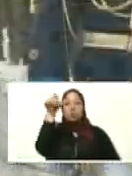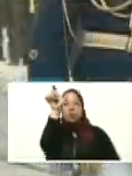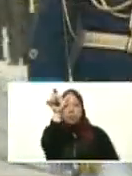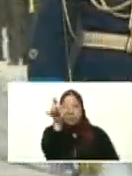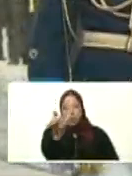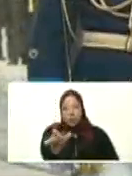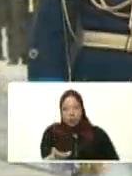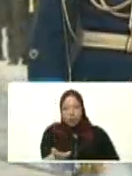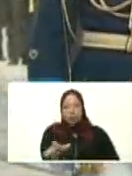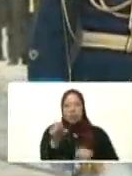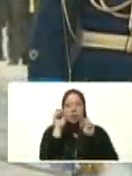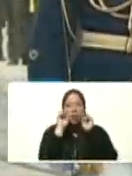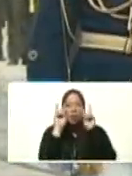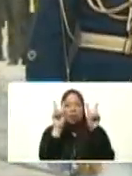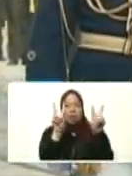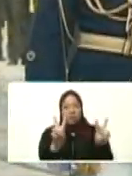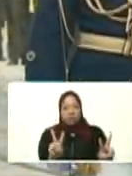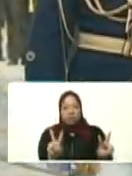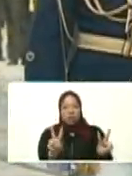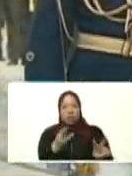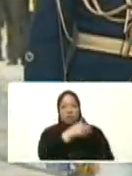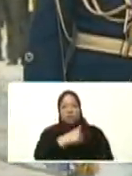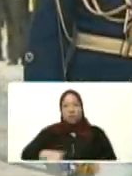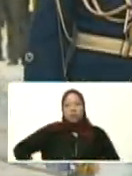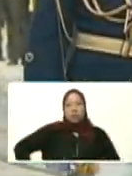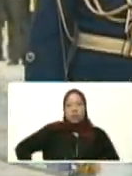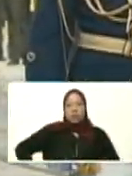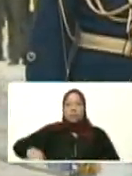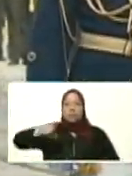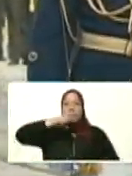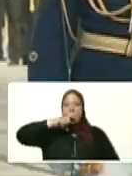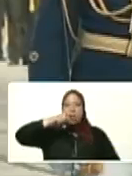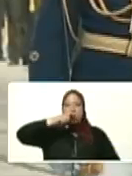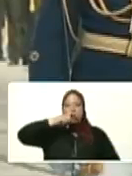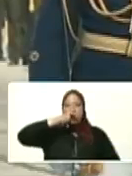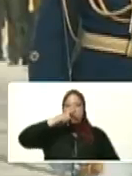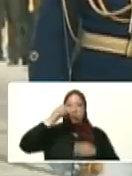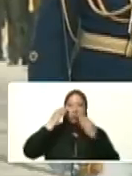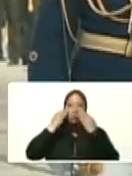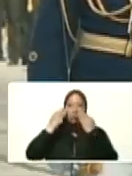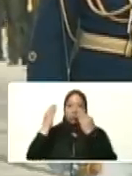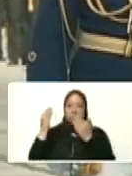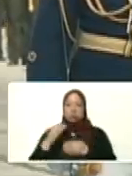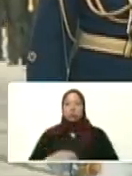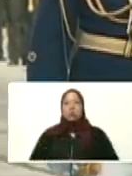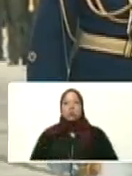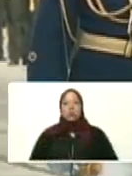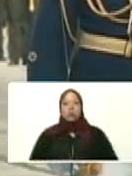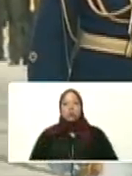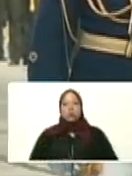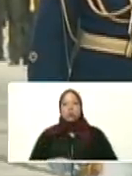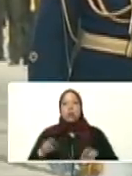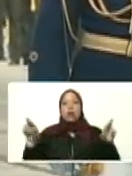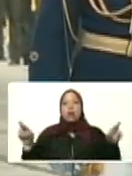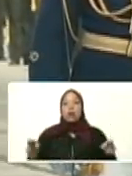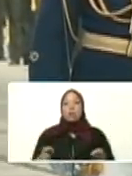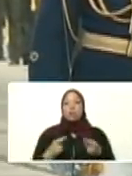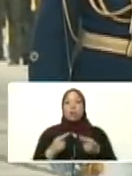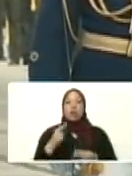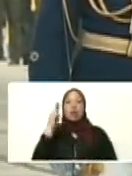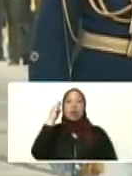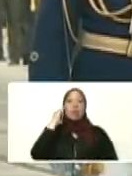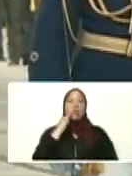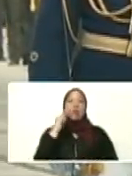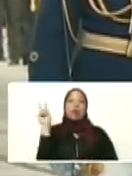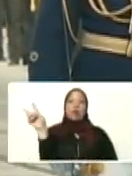ciudadano Nicolás Maduro Moros, presidente constitucional de la República Bolivariana de